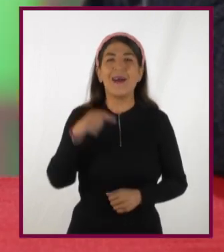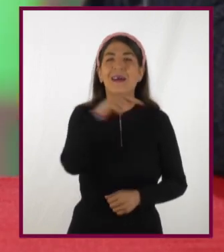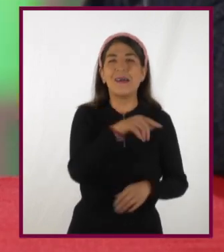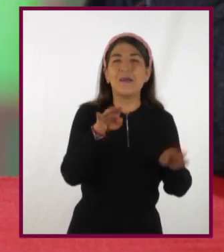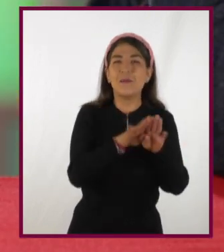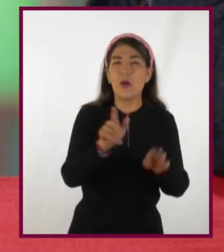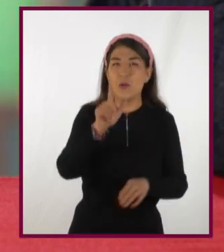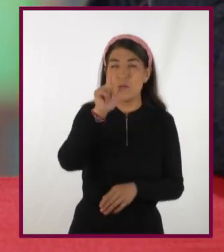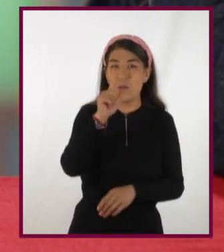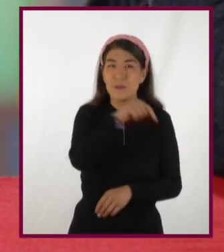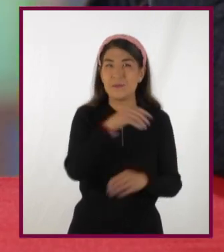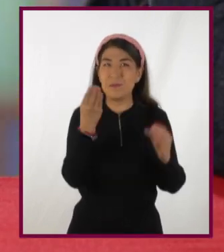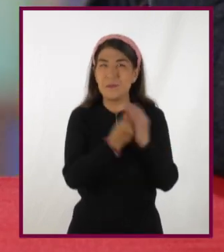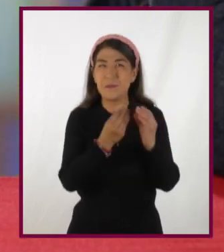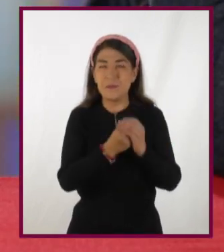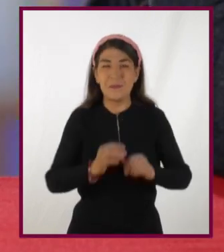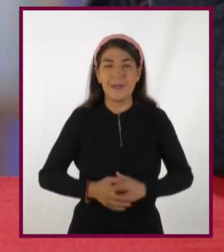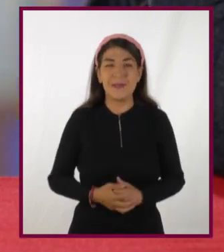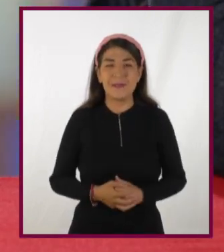La luz es una partícula.